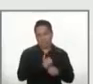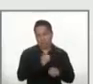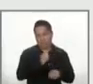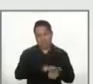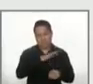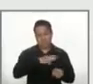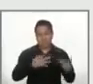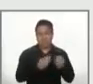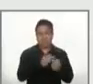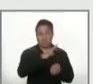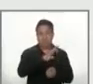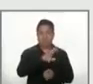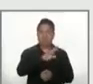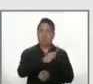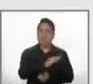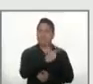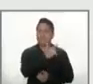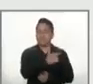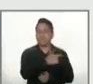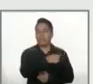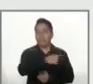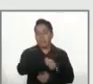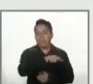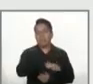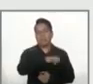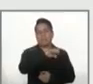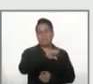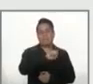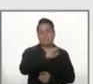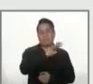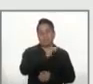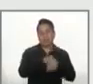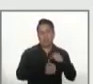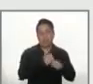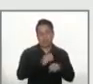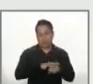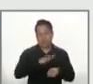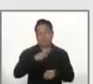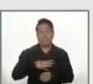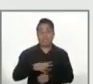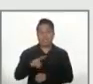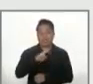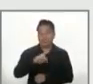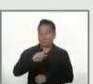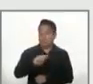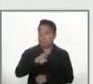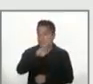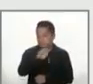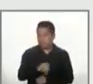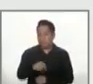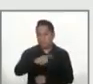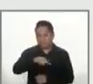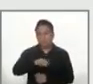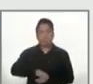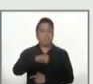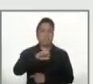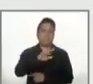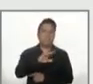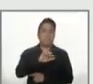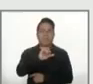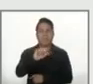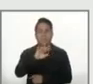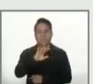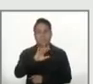reportando 497 en población de 65 años y más, 279 en la población de 50